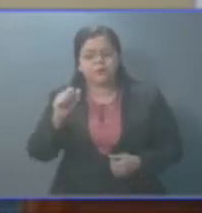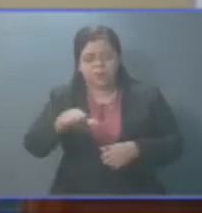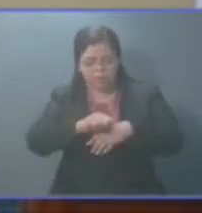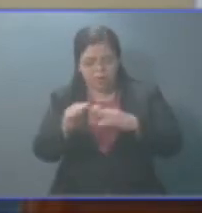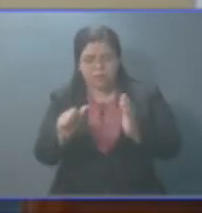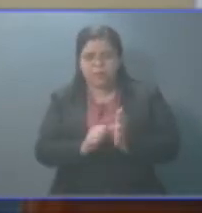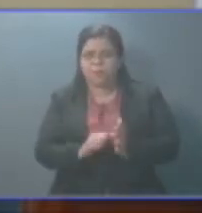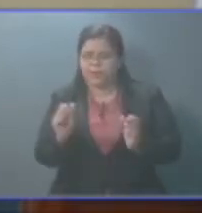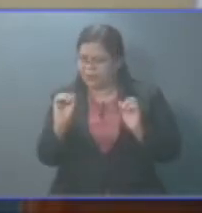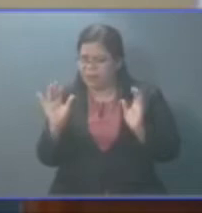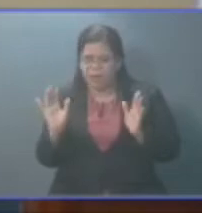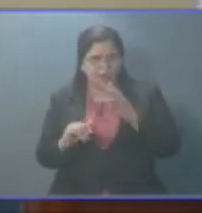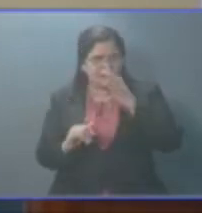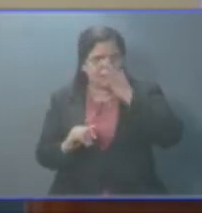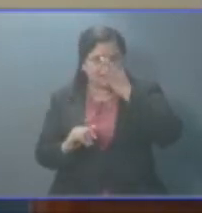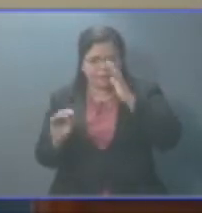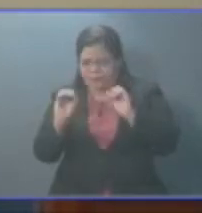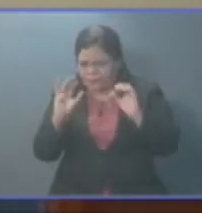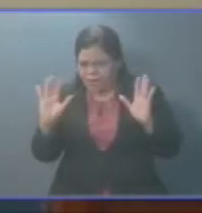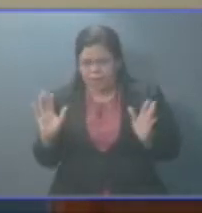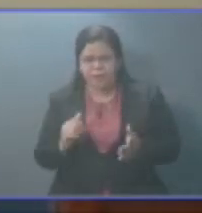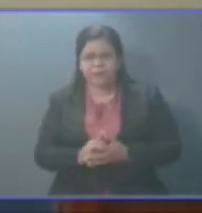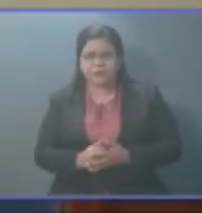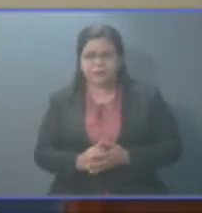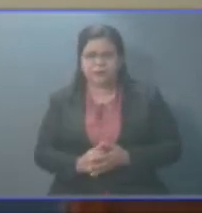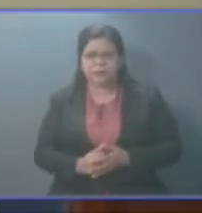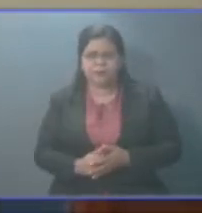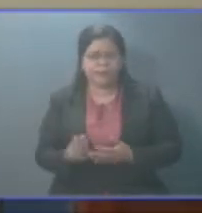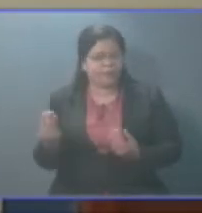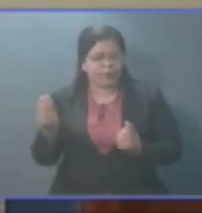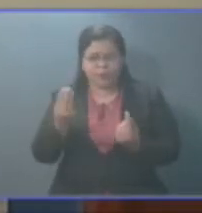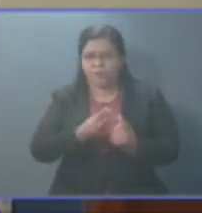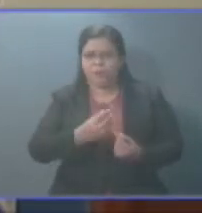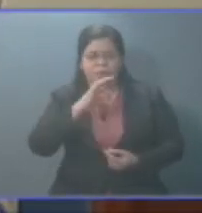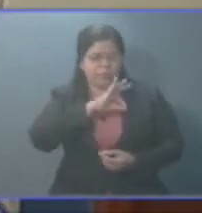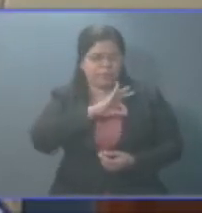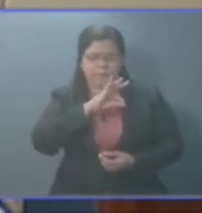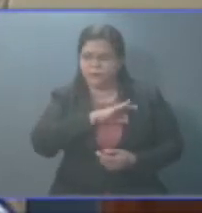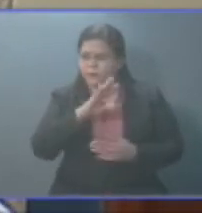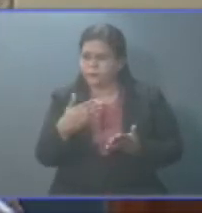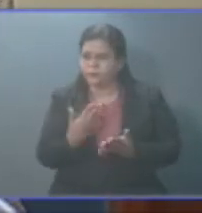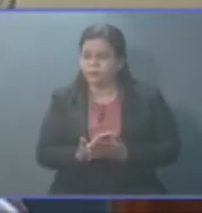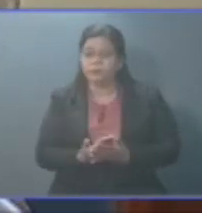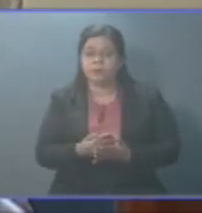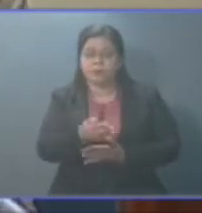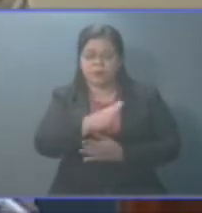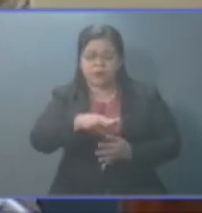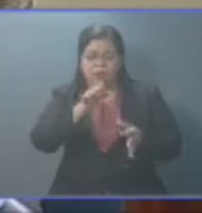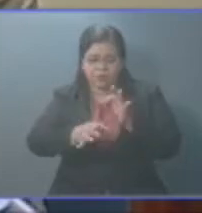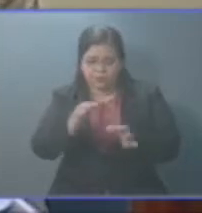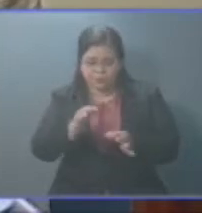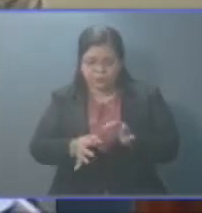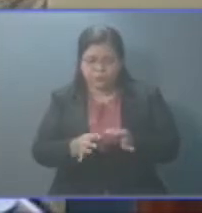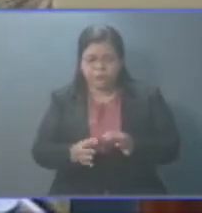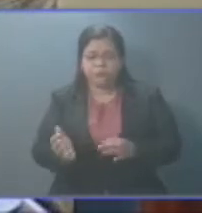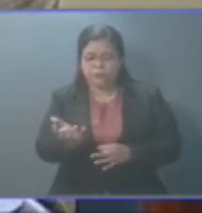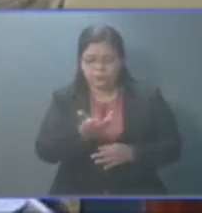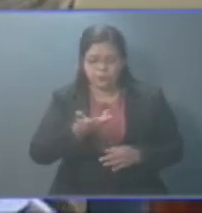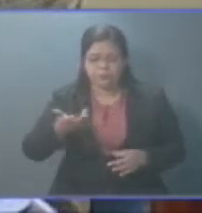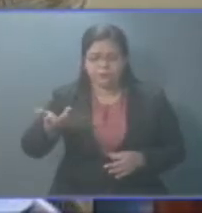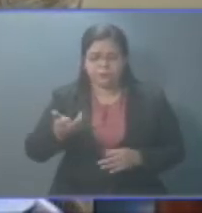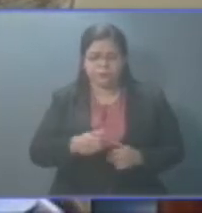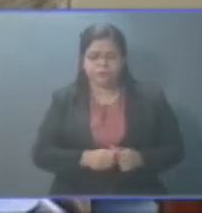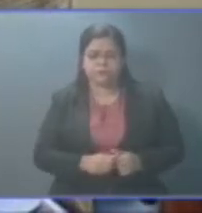no gana absolutamente nada con que no se le dé ese beneficio que es de justicia, se le dé a los